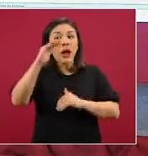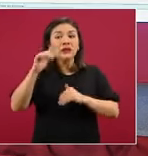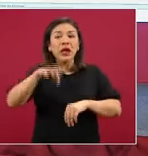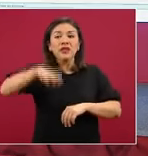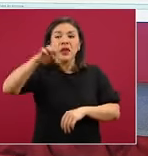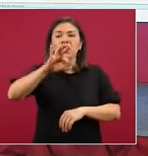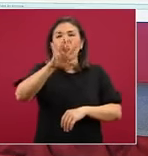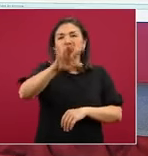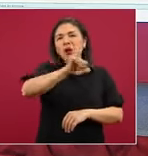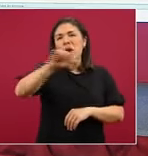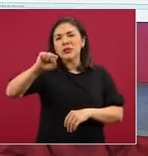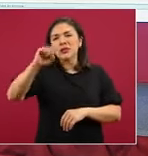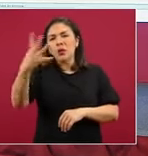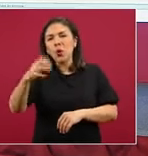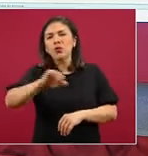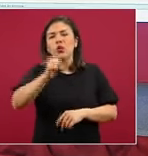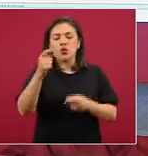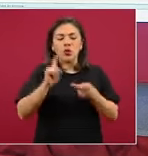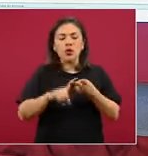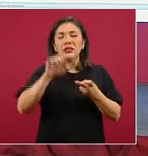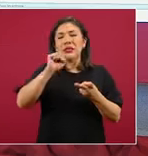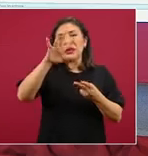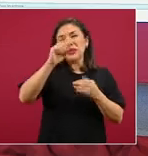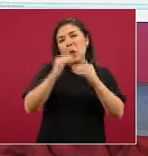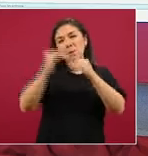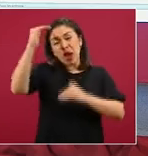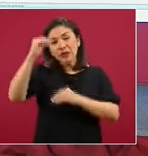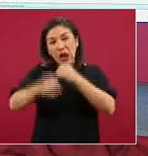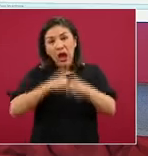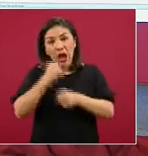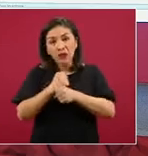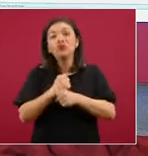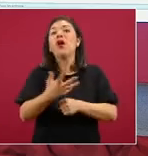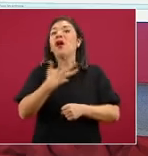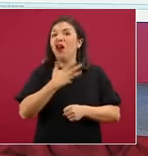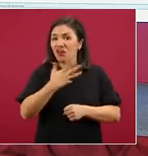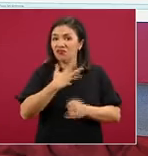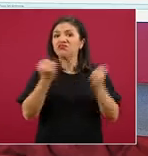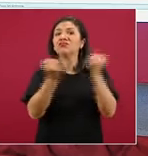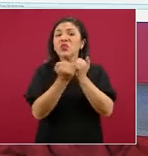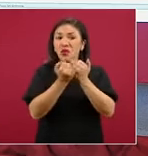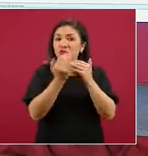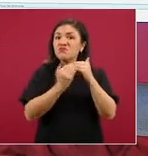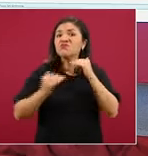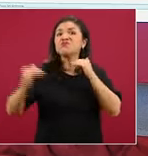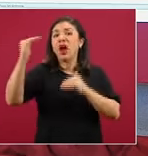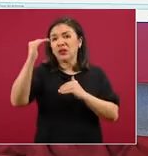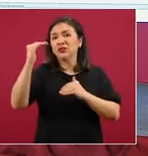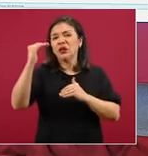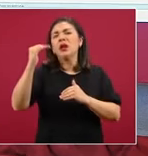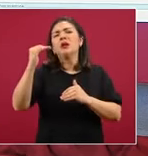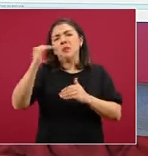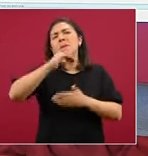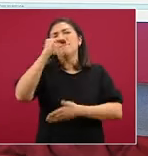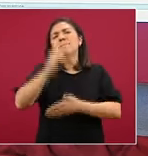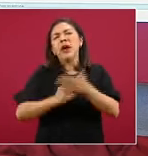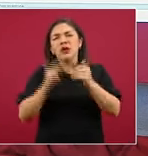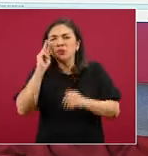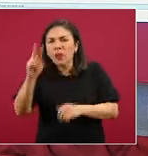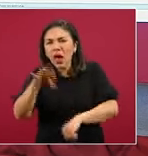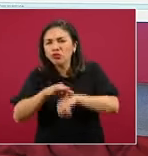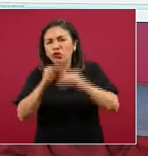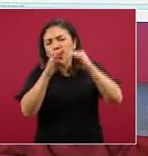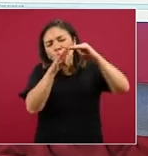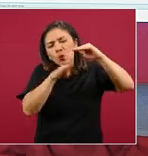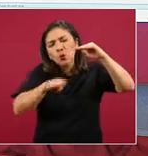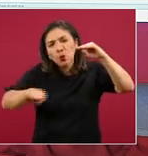45 a 64 y de 65 más, todavía tenemos una proporción de exceso, aunque menor a lo que se había presentado